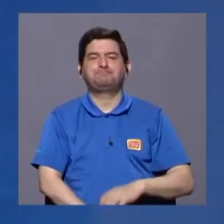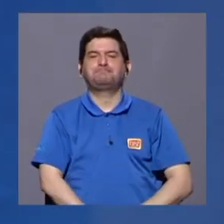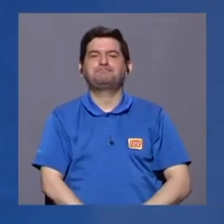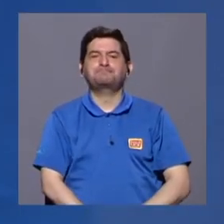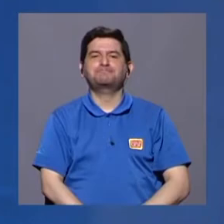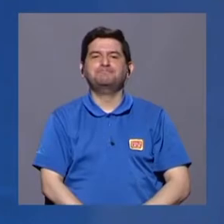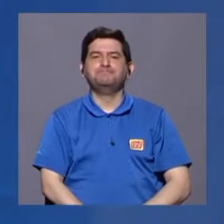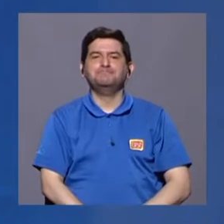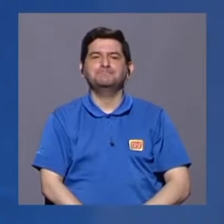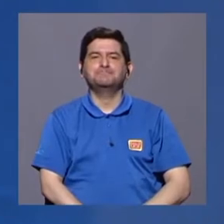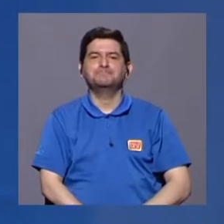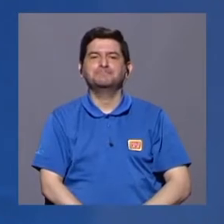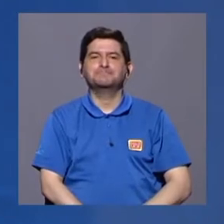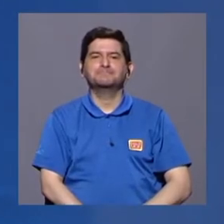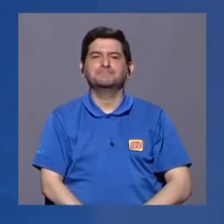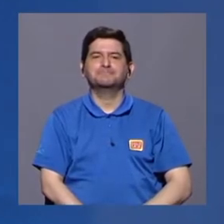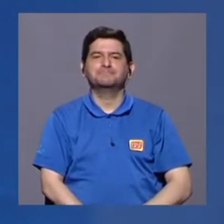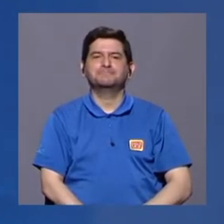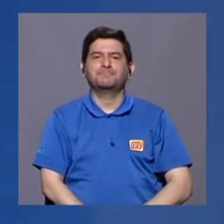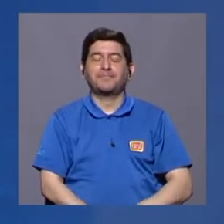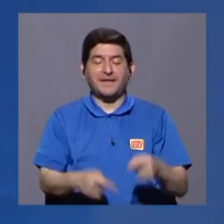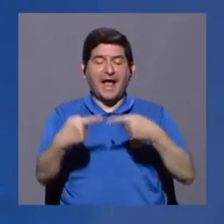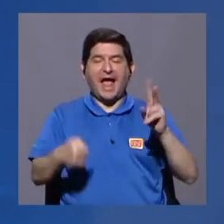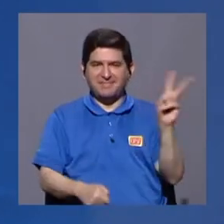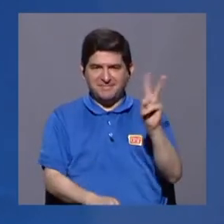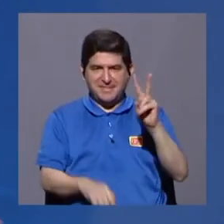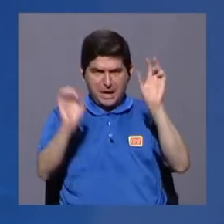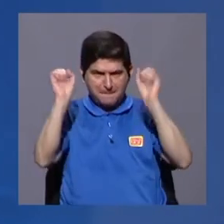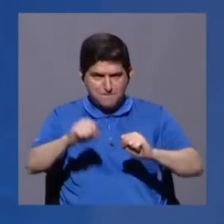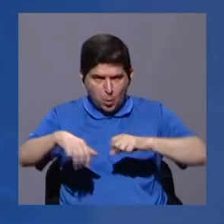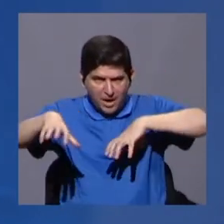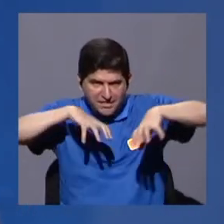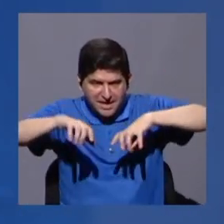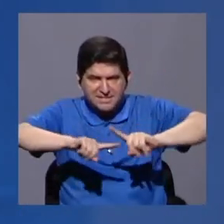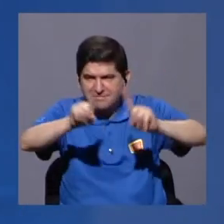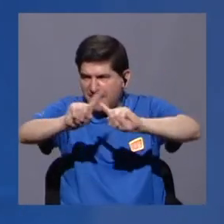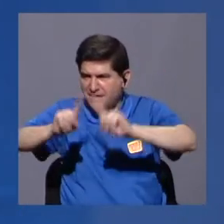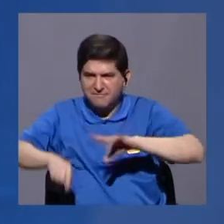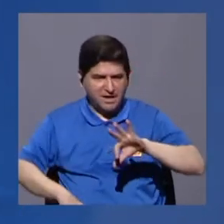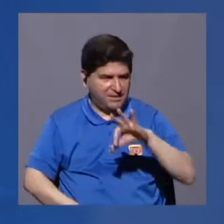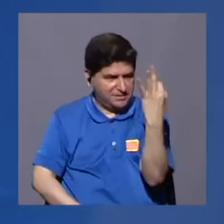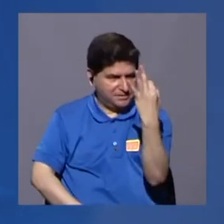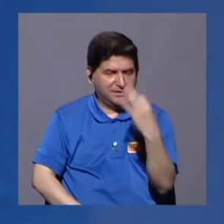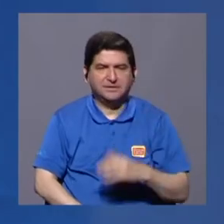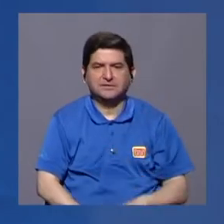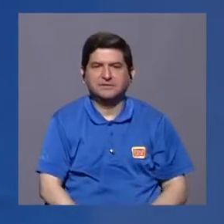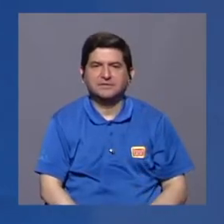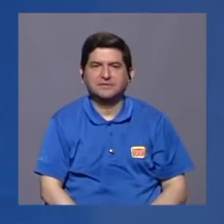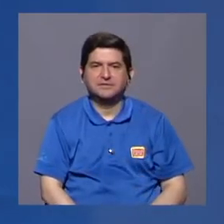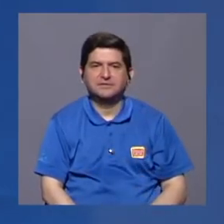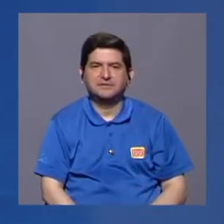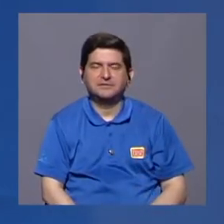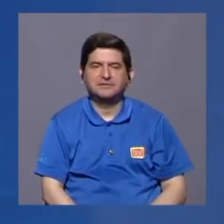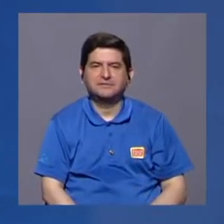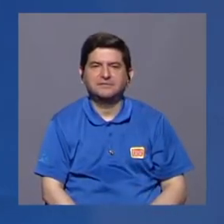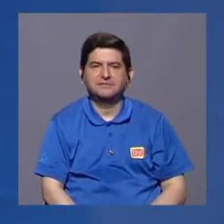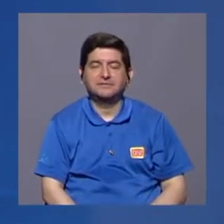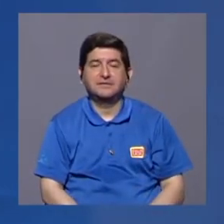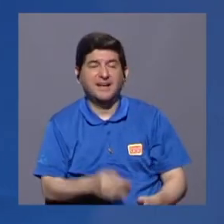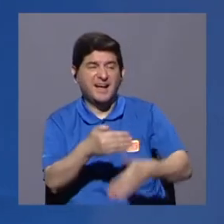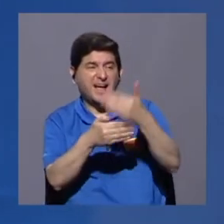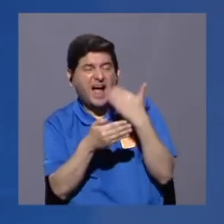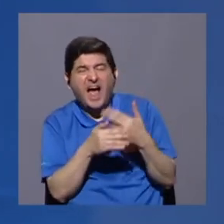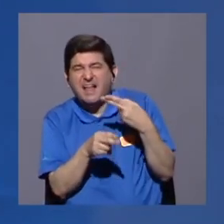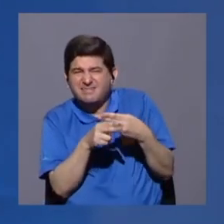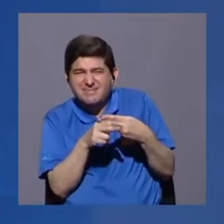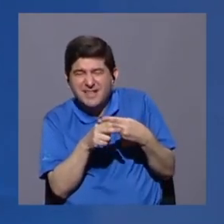por qué los antivirales pueden actuar de distintas formas antes que llamarle